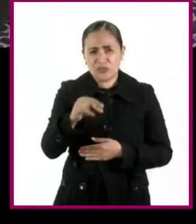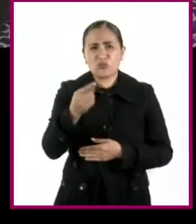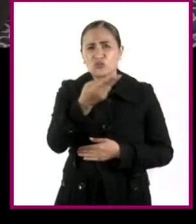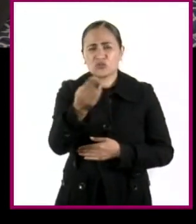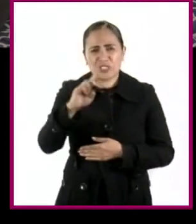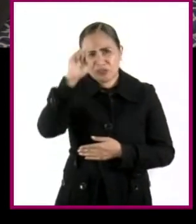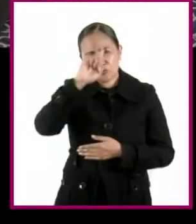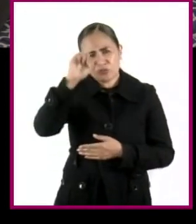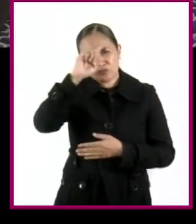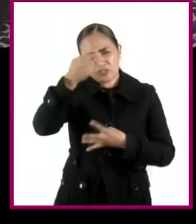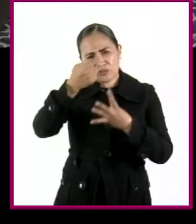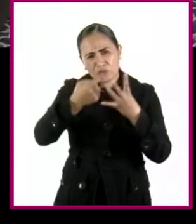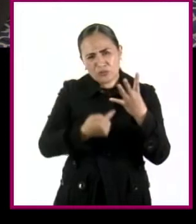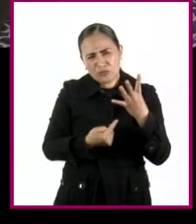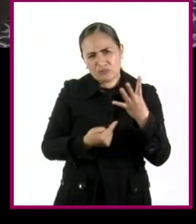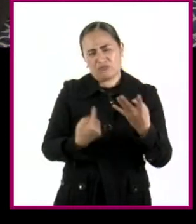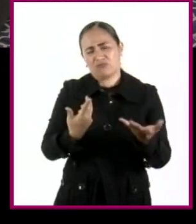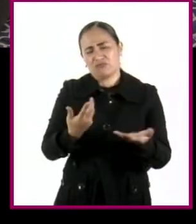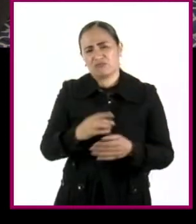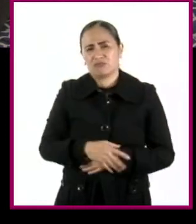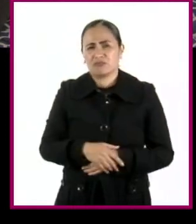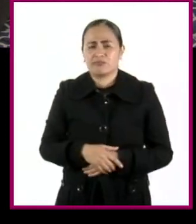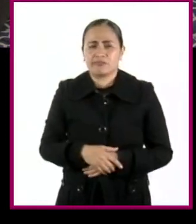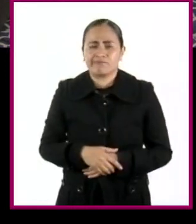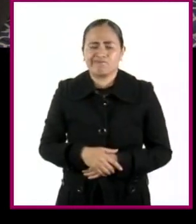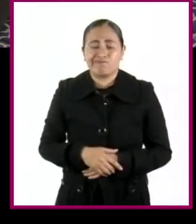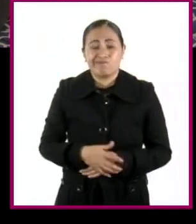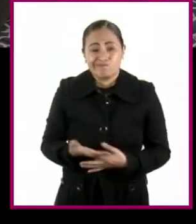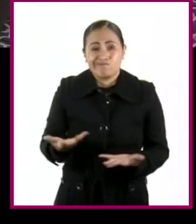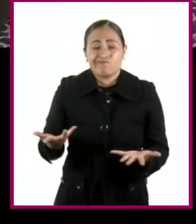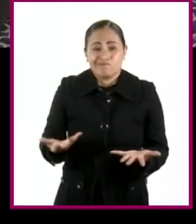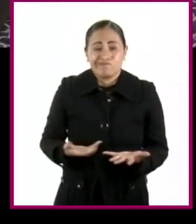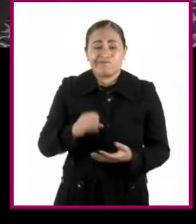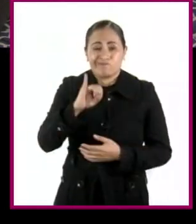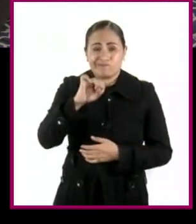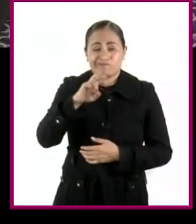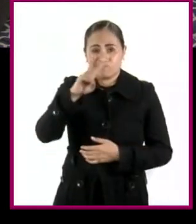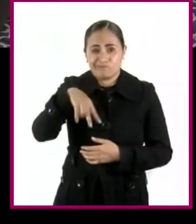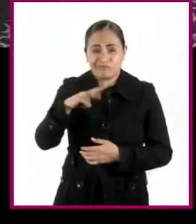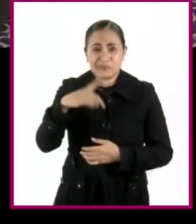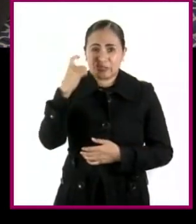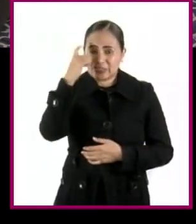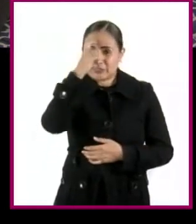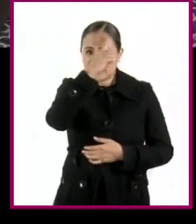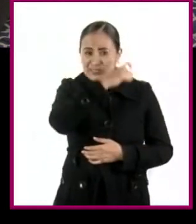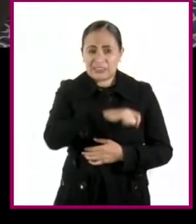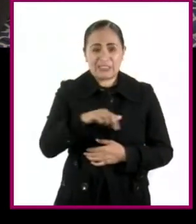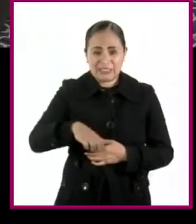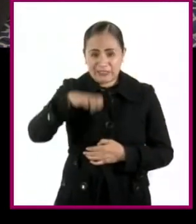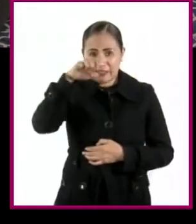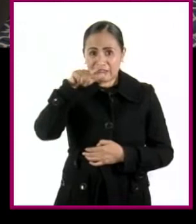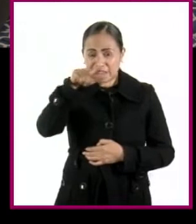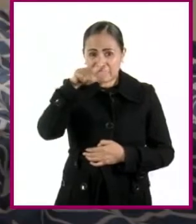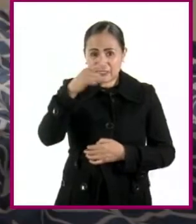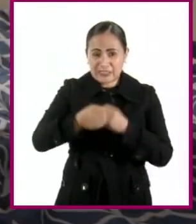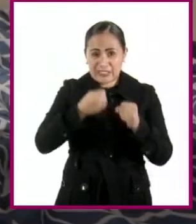recomiendan? Changos. Definitivamente debe ser muy difícil ser mamá a los 17 o más joven. Qué